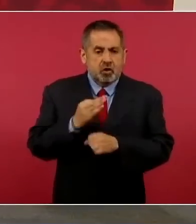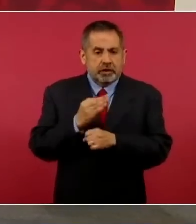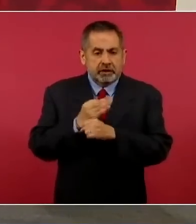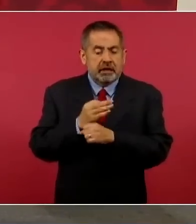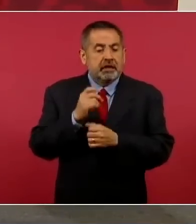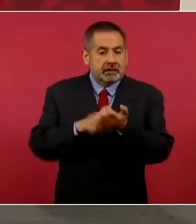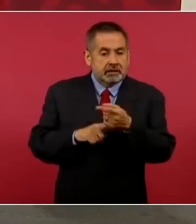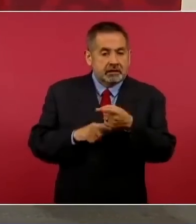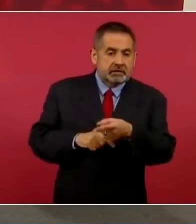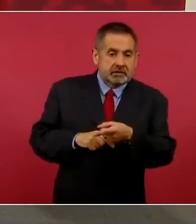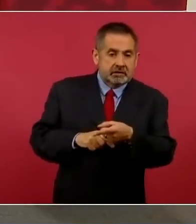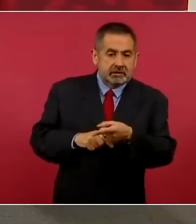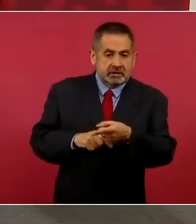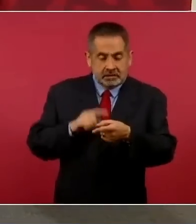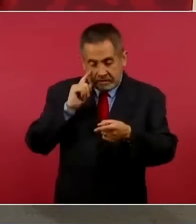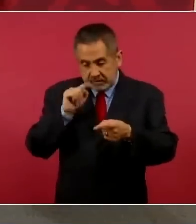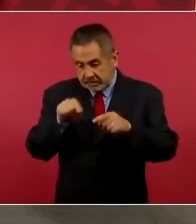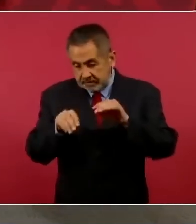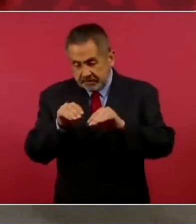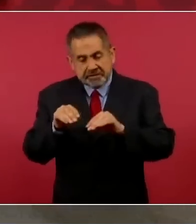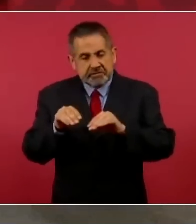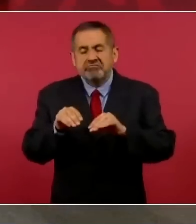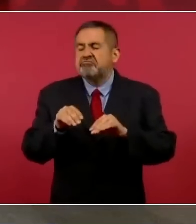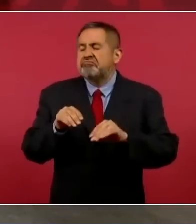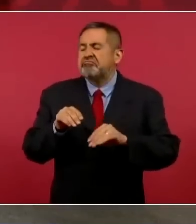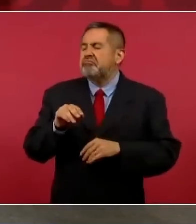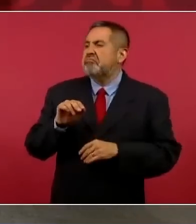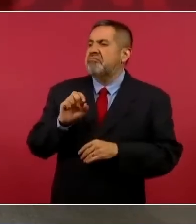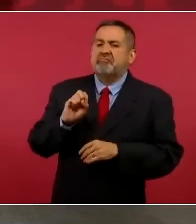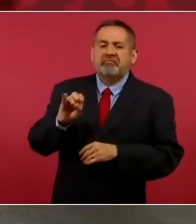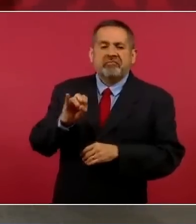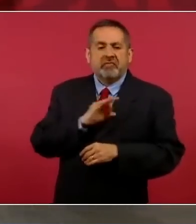podido sostener que la mayoría